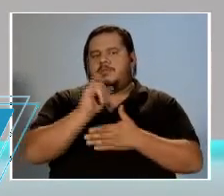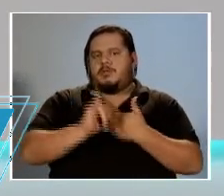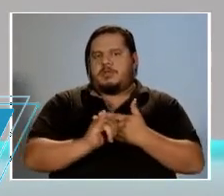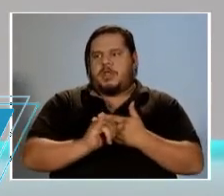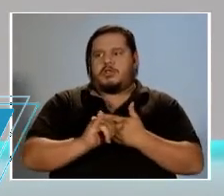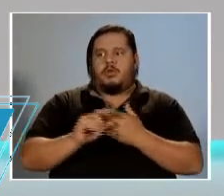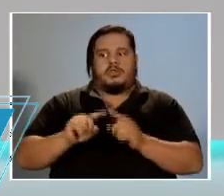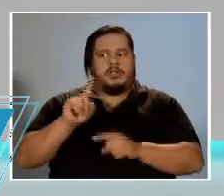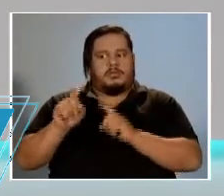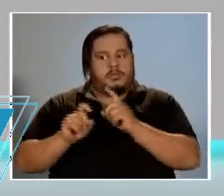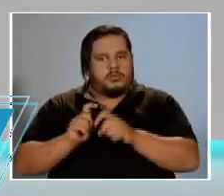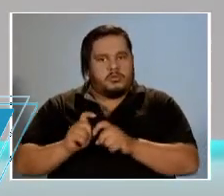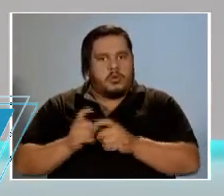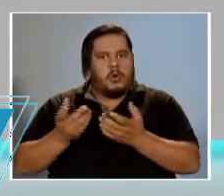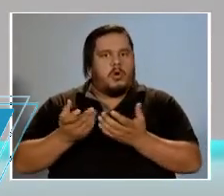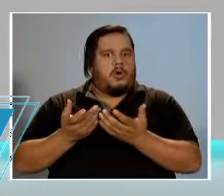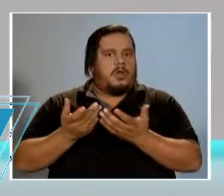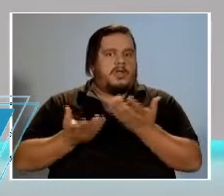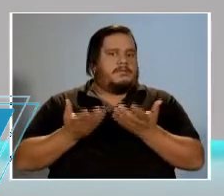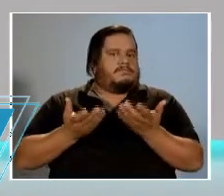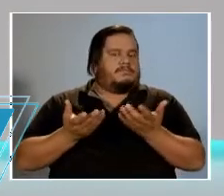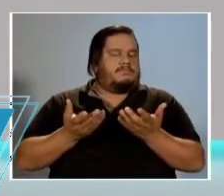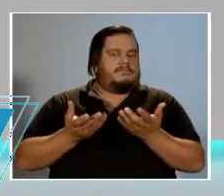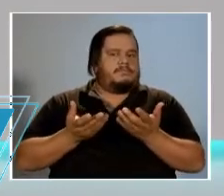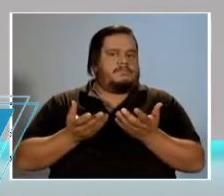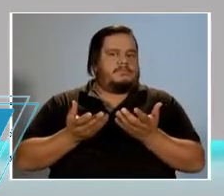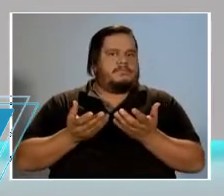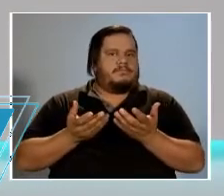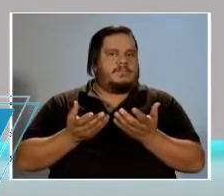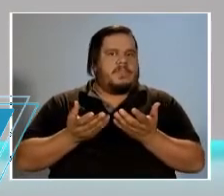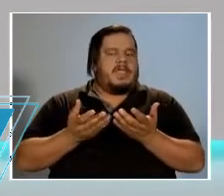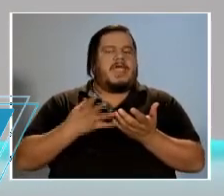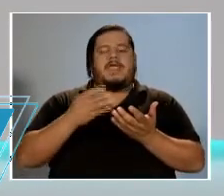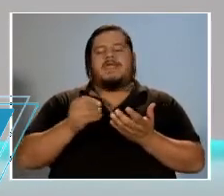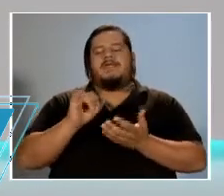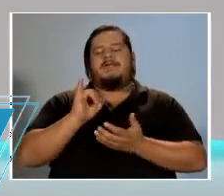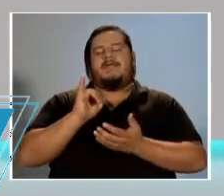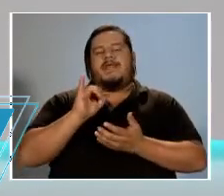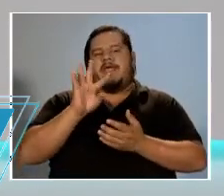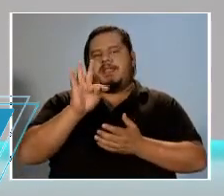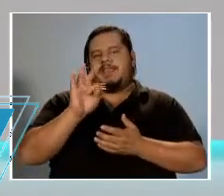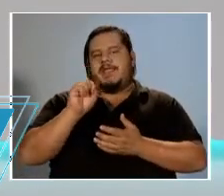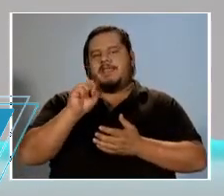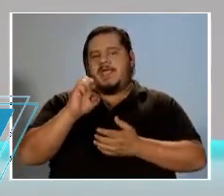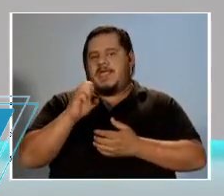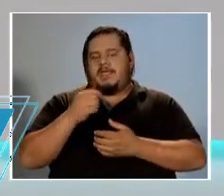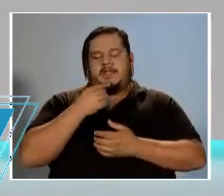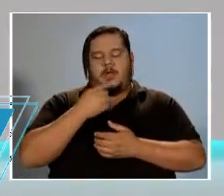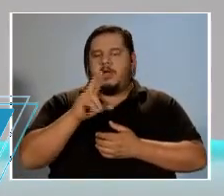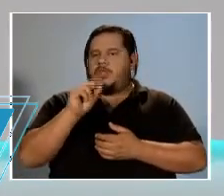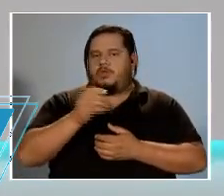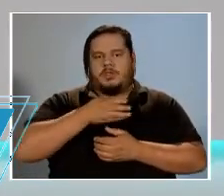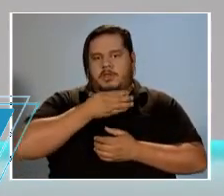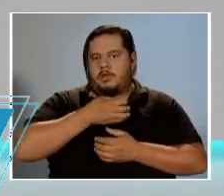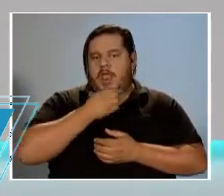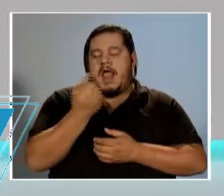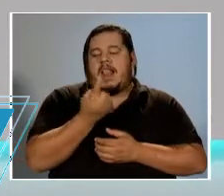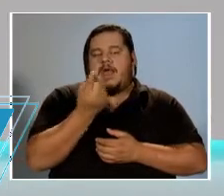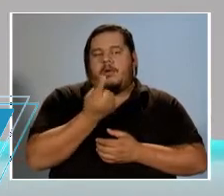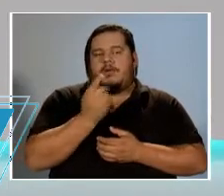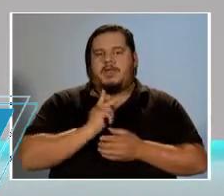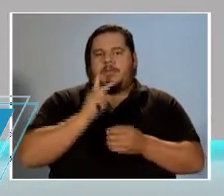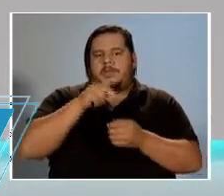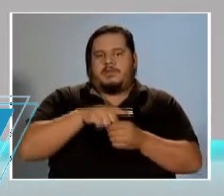al órgano, entendido como el Pleno de Magistrados Electorales. Y no se hizo. El tribunal establece que no se había consultado, que la única participación había